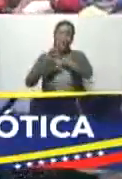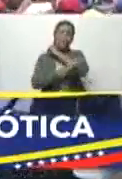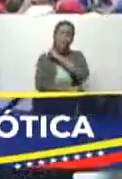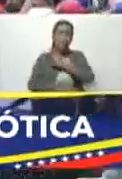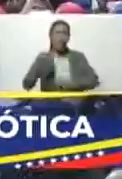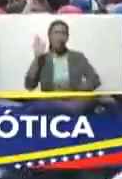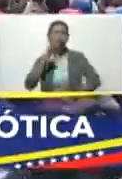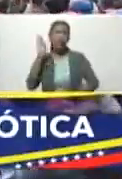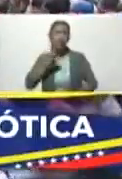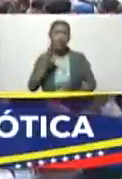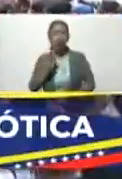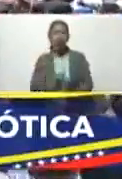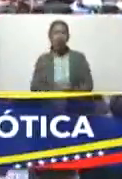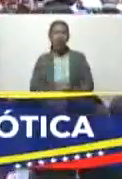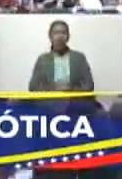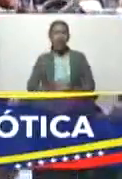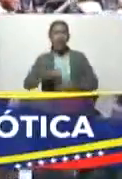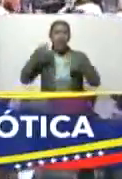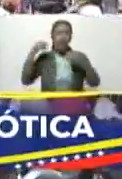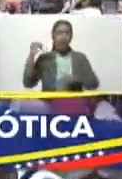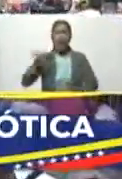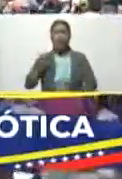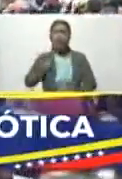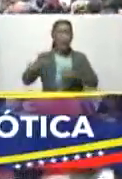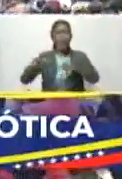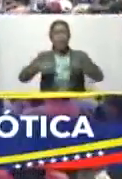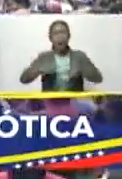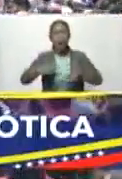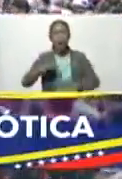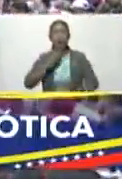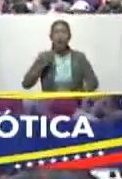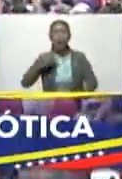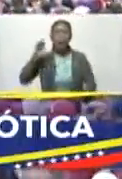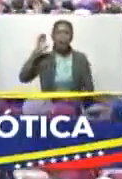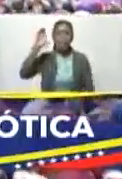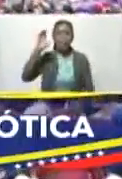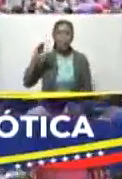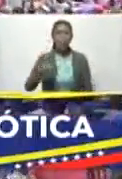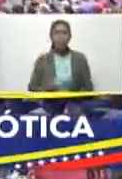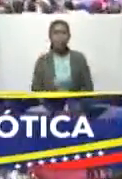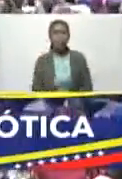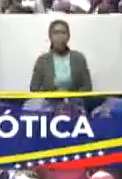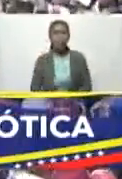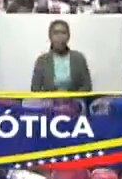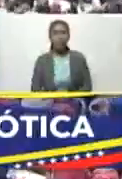los corruptos, estén donde estén, jóvenes de la patria.